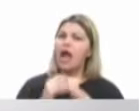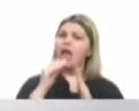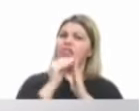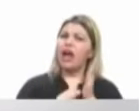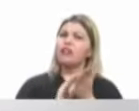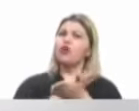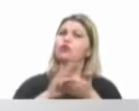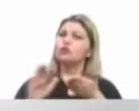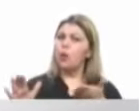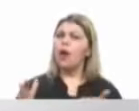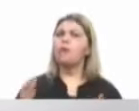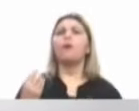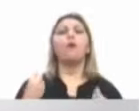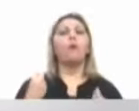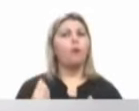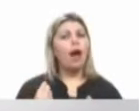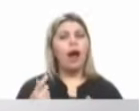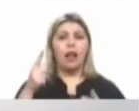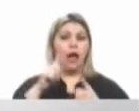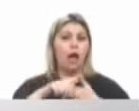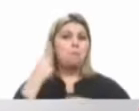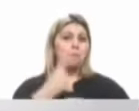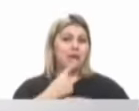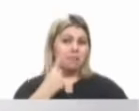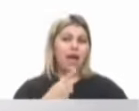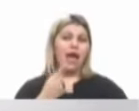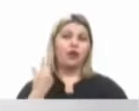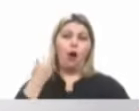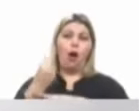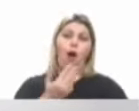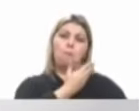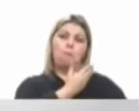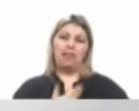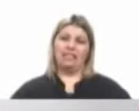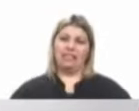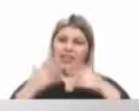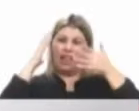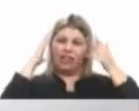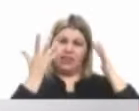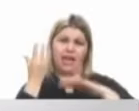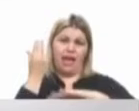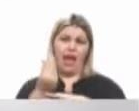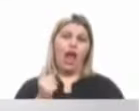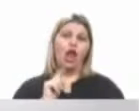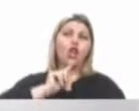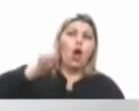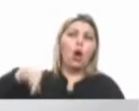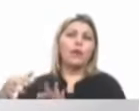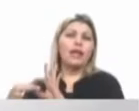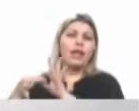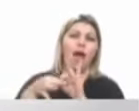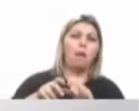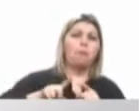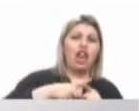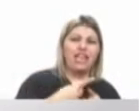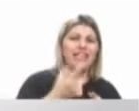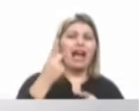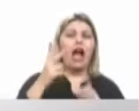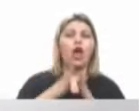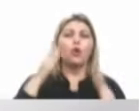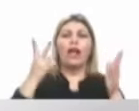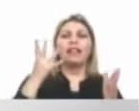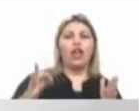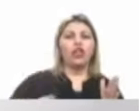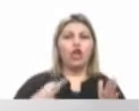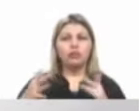El jefe de gabinete estaba en la cuerda floja, tenía diferencias importantes, no solamente con el presidente Javier Milei, sino fundamentalmente